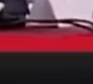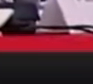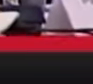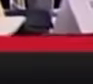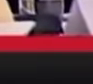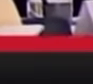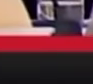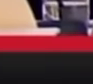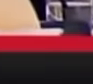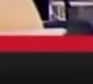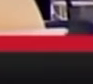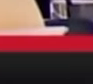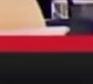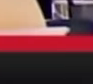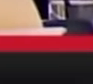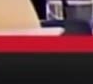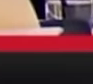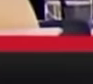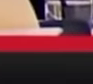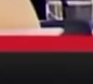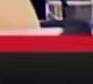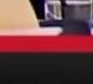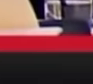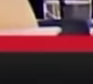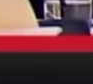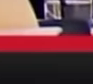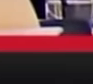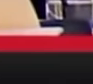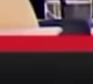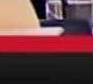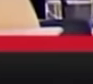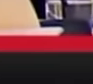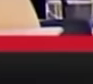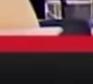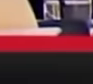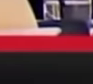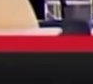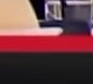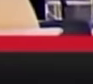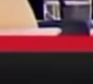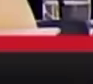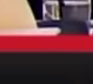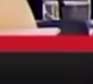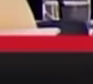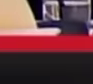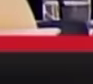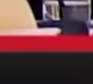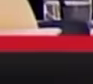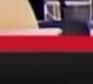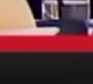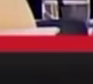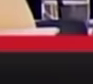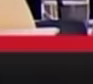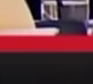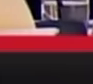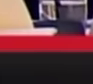el congresista Ventura, referido a cómo se inició la concesión y qué pasa con los trabajadores de MAPE, ya el